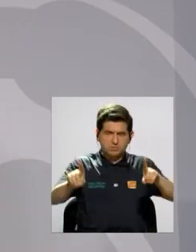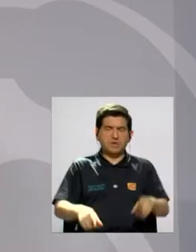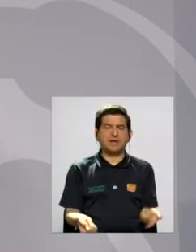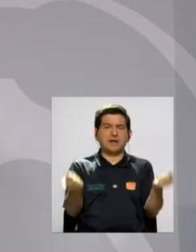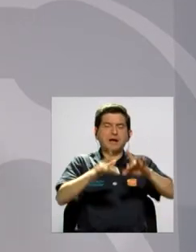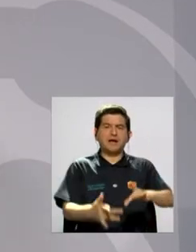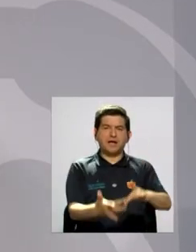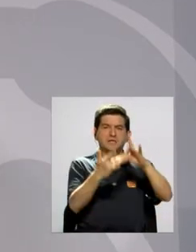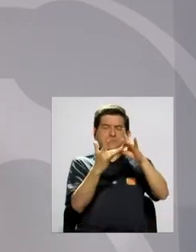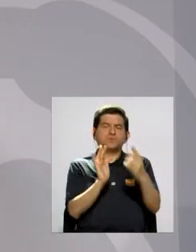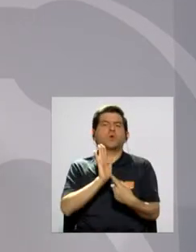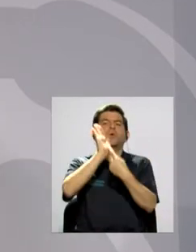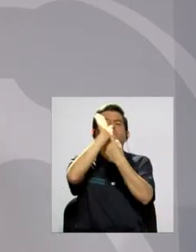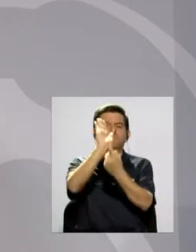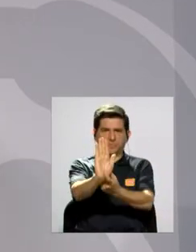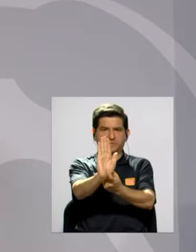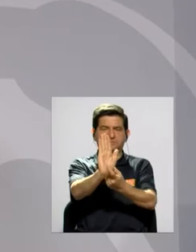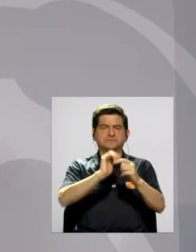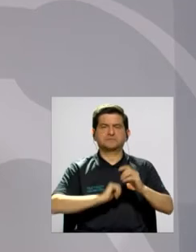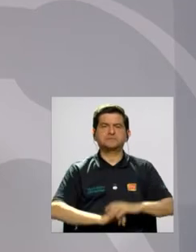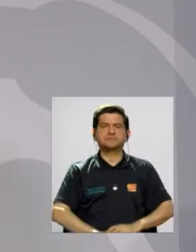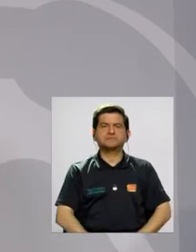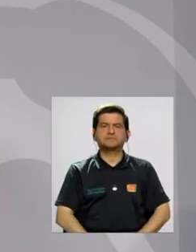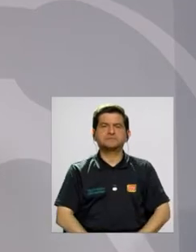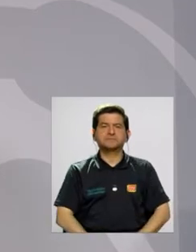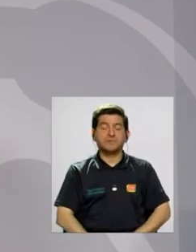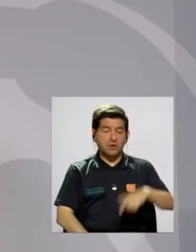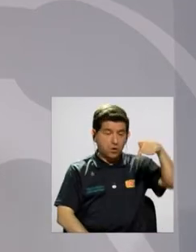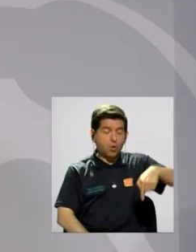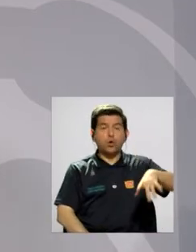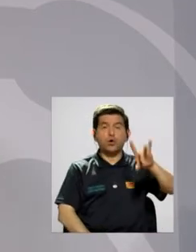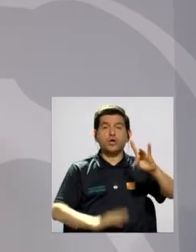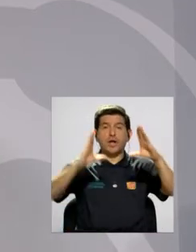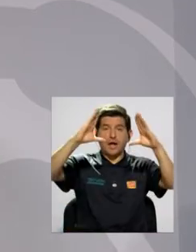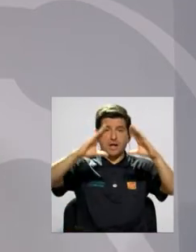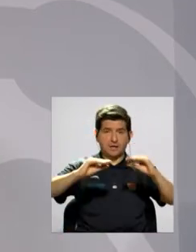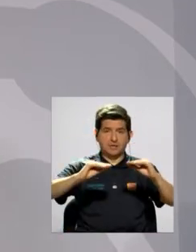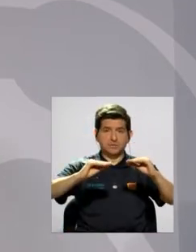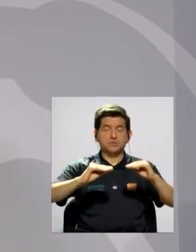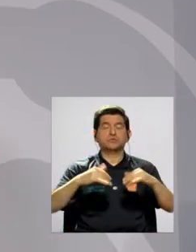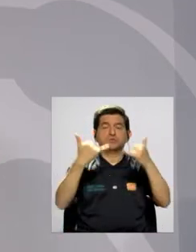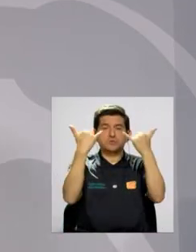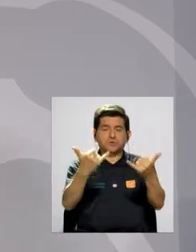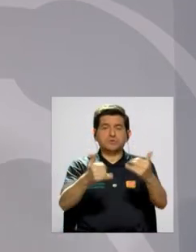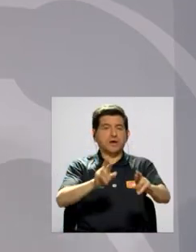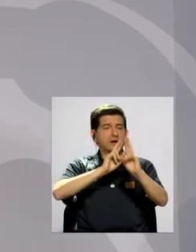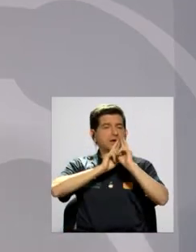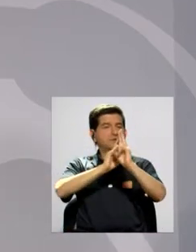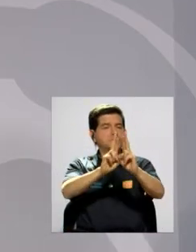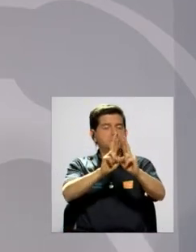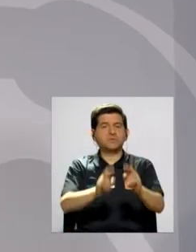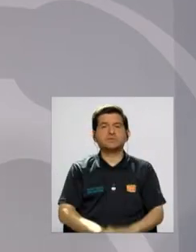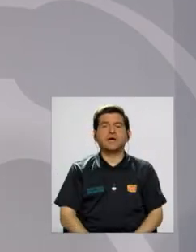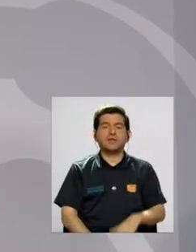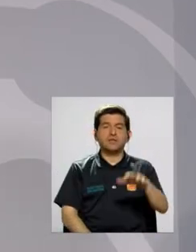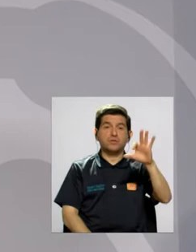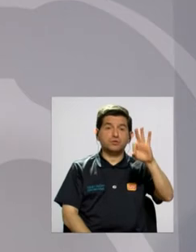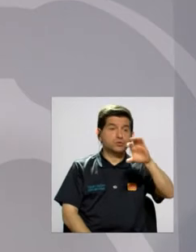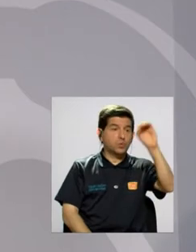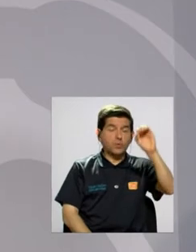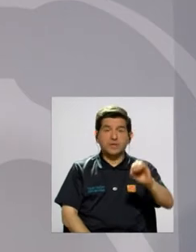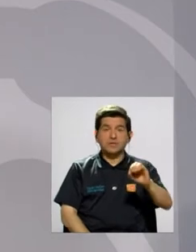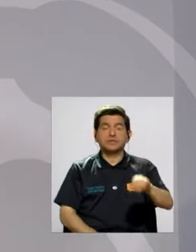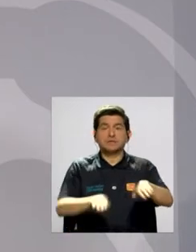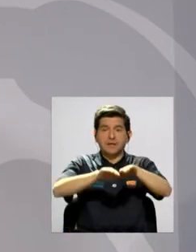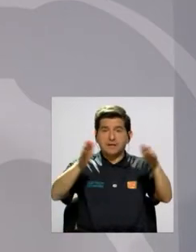particular también nos demuestra que hoy a las 8 de la noche nos entrega unos resultados que recorre el 90% de las mesas, que